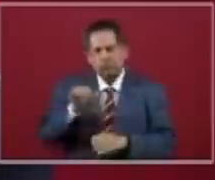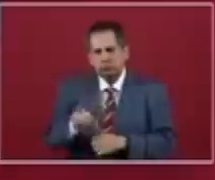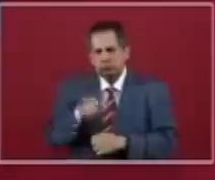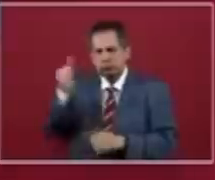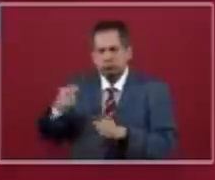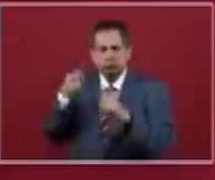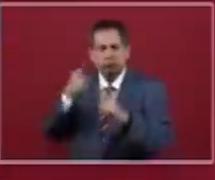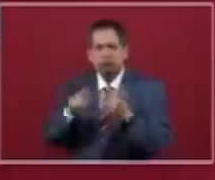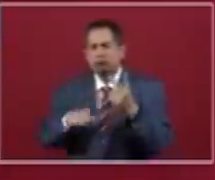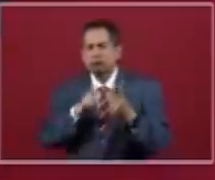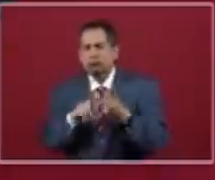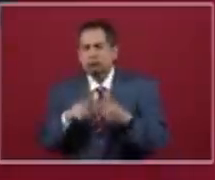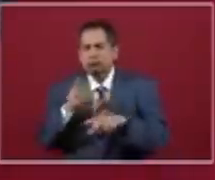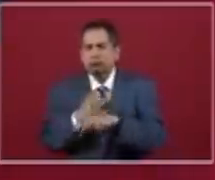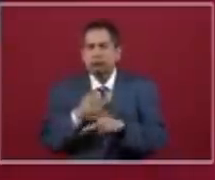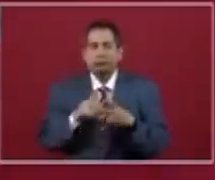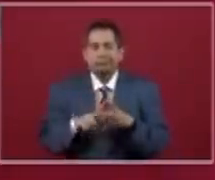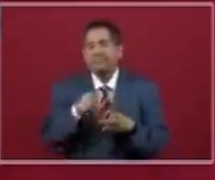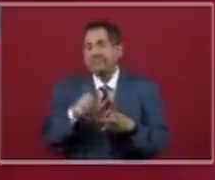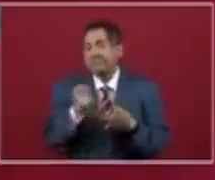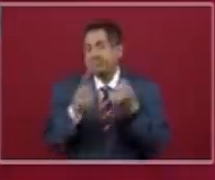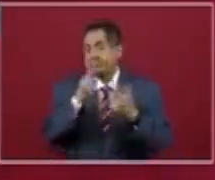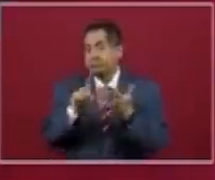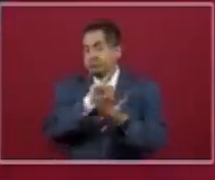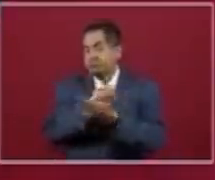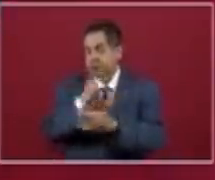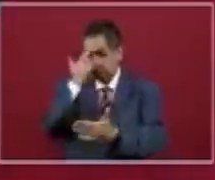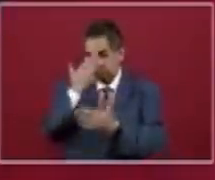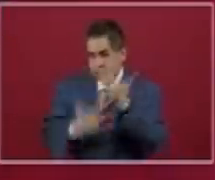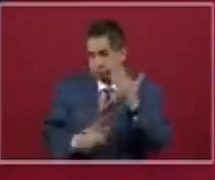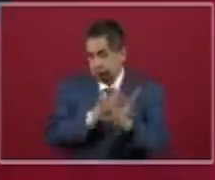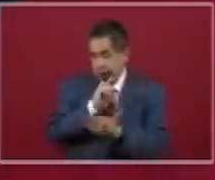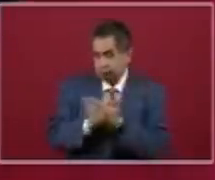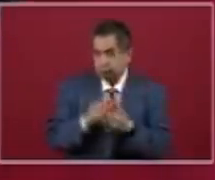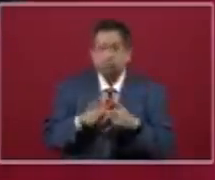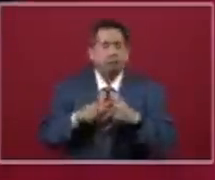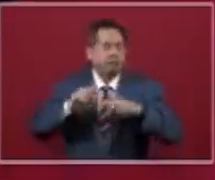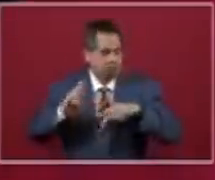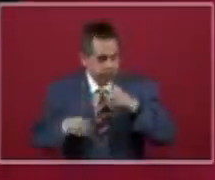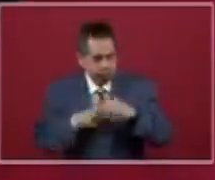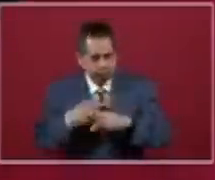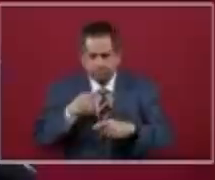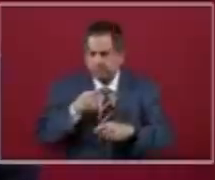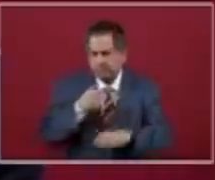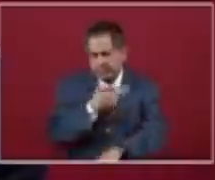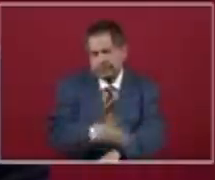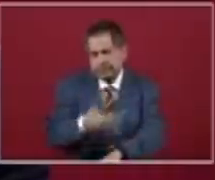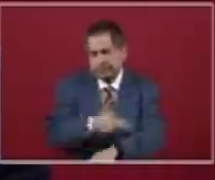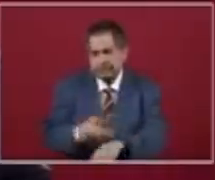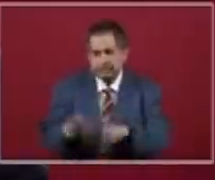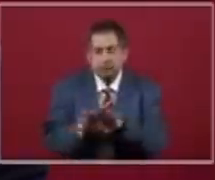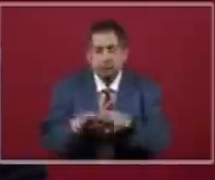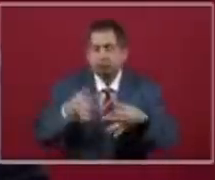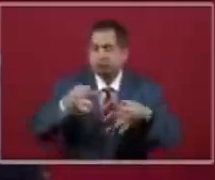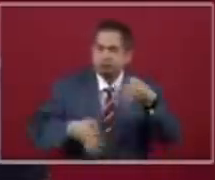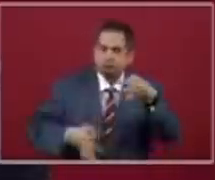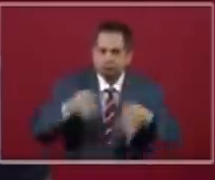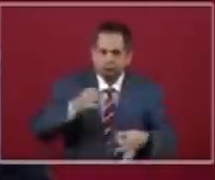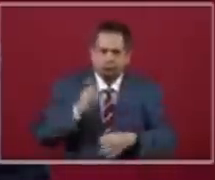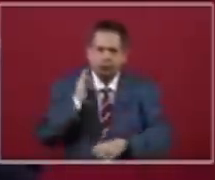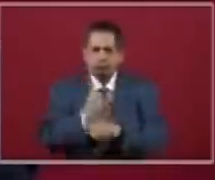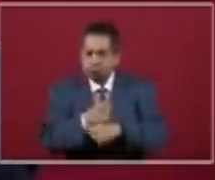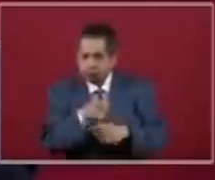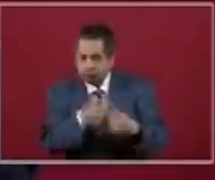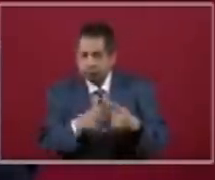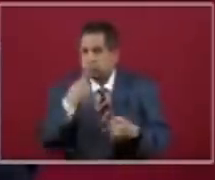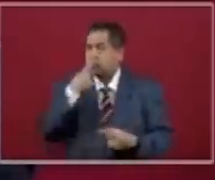la sanción, porque ahí hay delitos. Entonces, lo que vamos a hacer es emprender el proceso judicial, jurisdiccional,